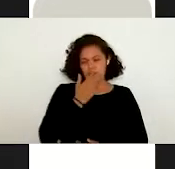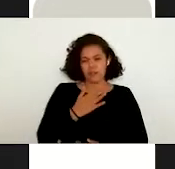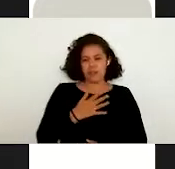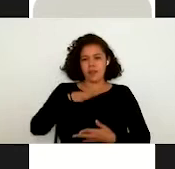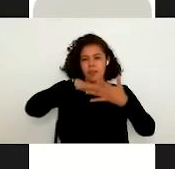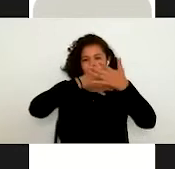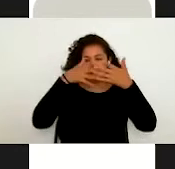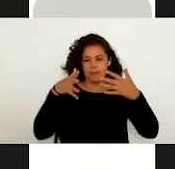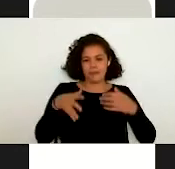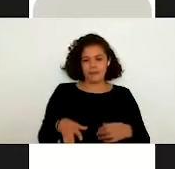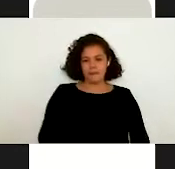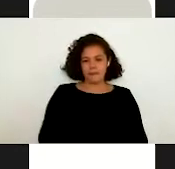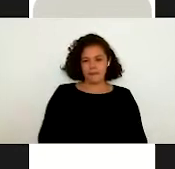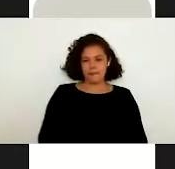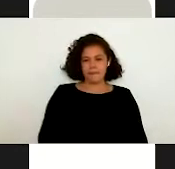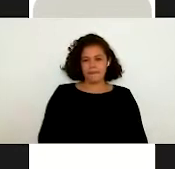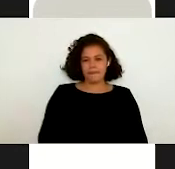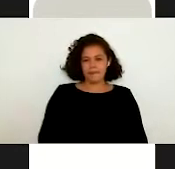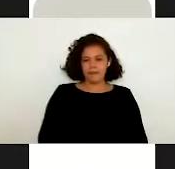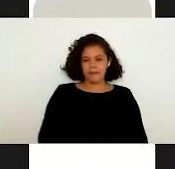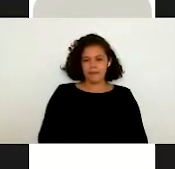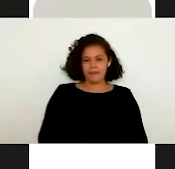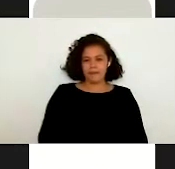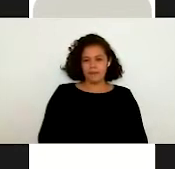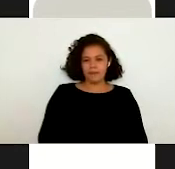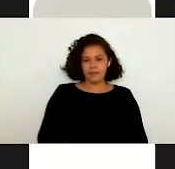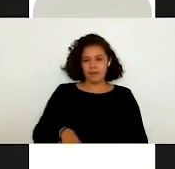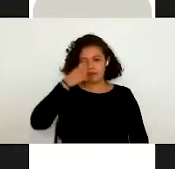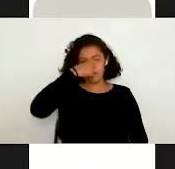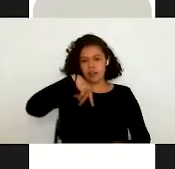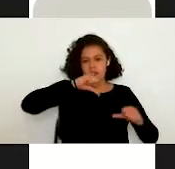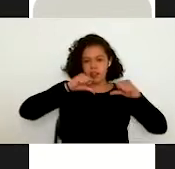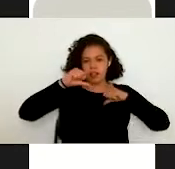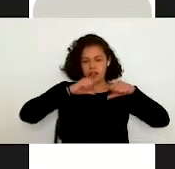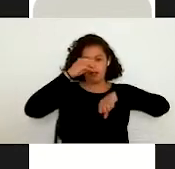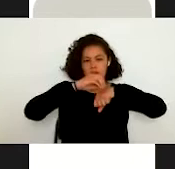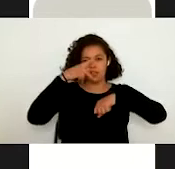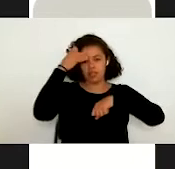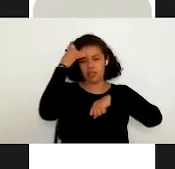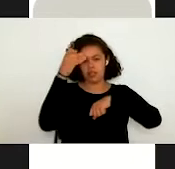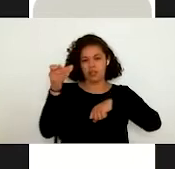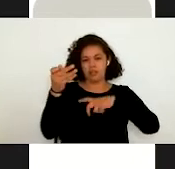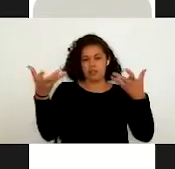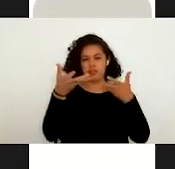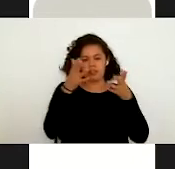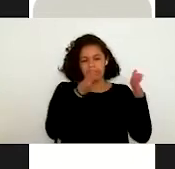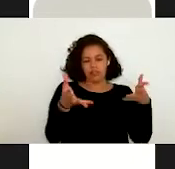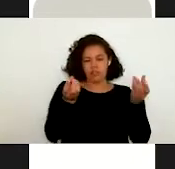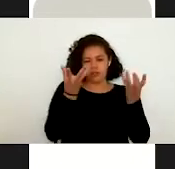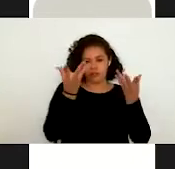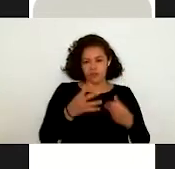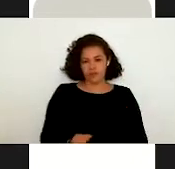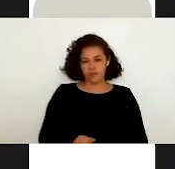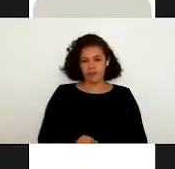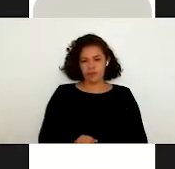tabla, para especificar las actividades y el tiempo en el que se van a realizar.